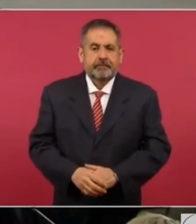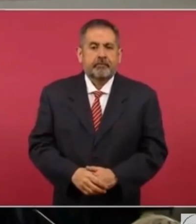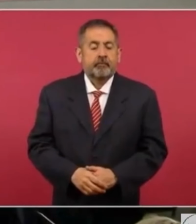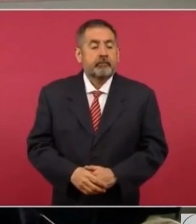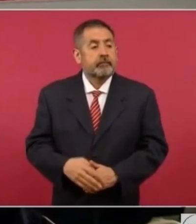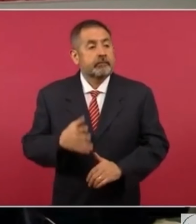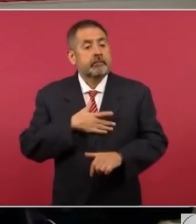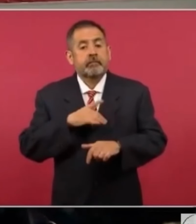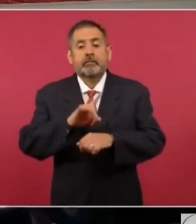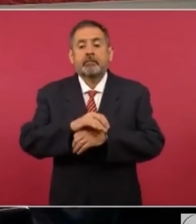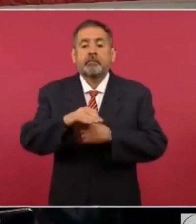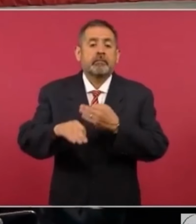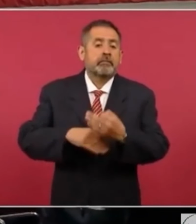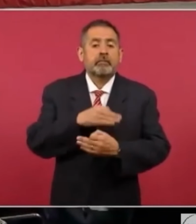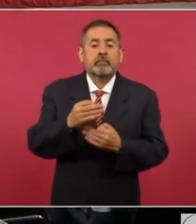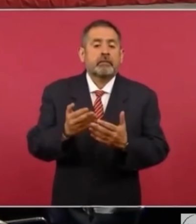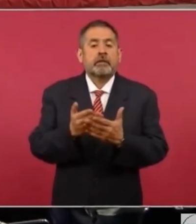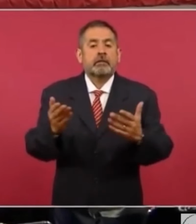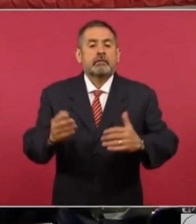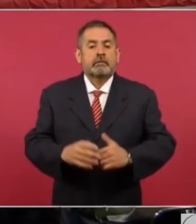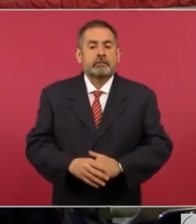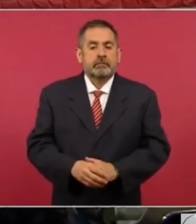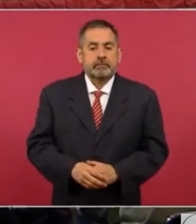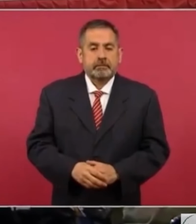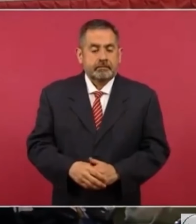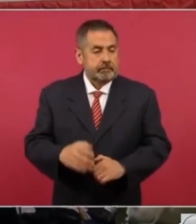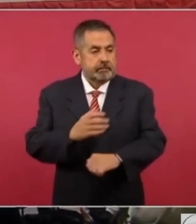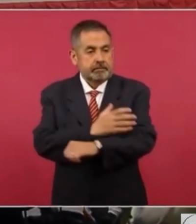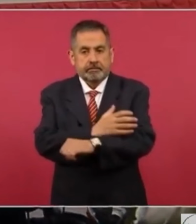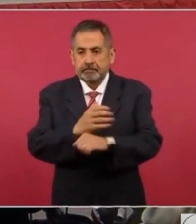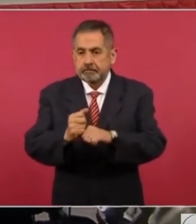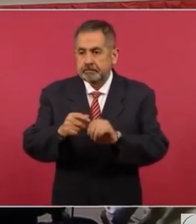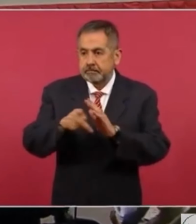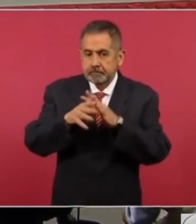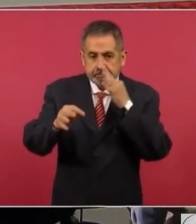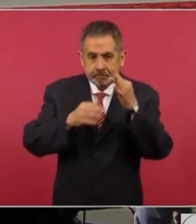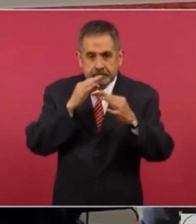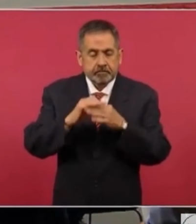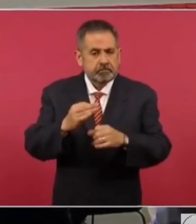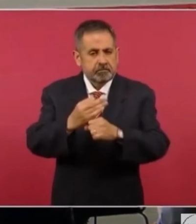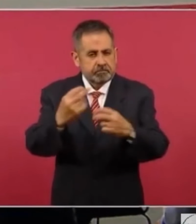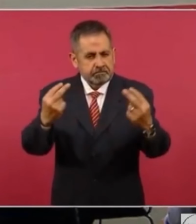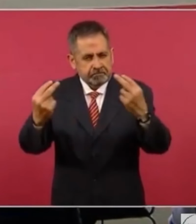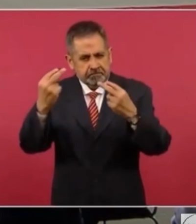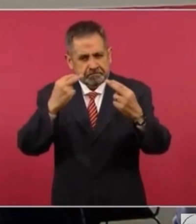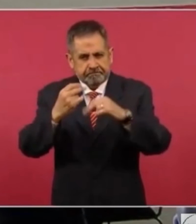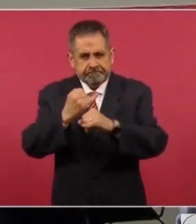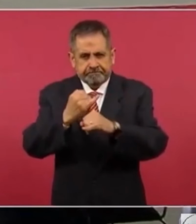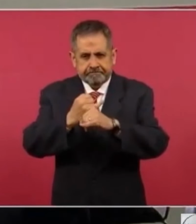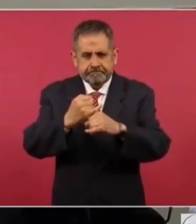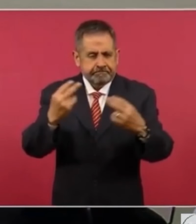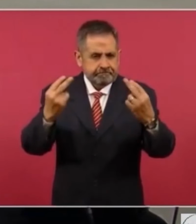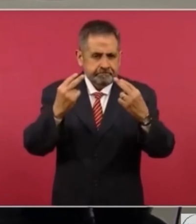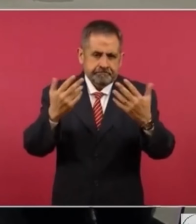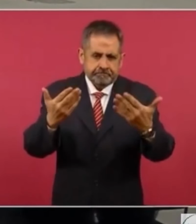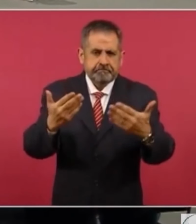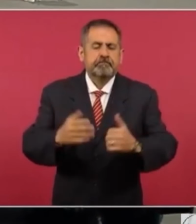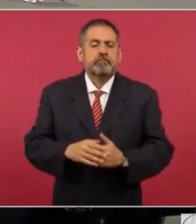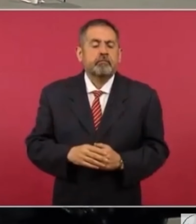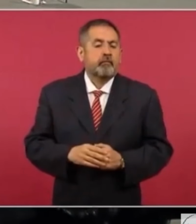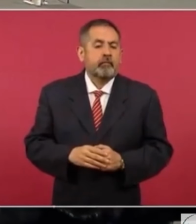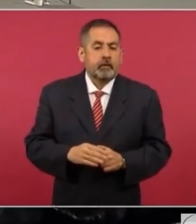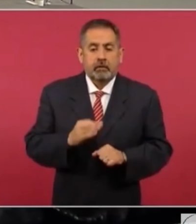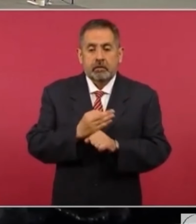Buenos días a todas, a todos, compañeros de la prensa, a todos los que nos ven a través de las redes sociales. Vamos a